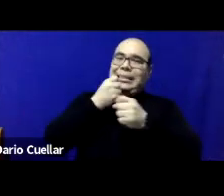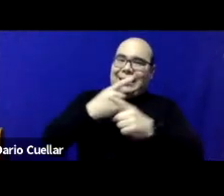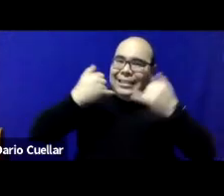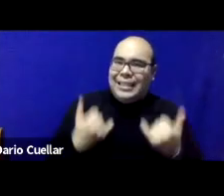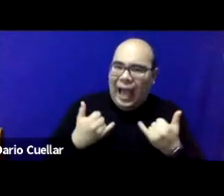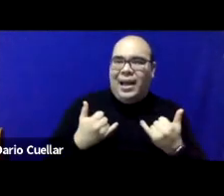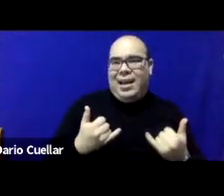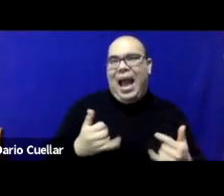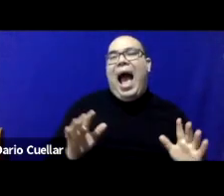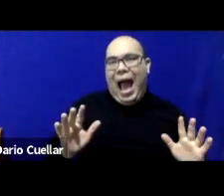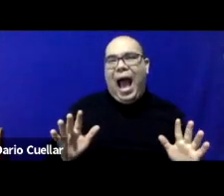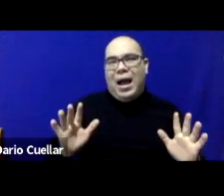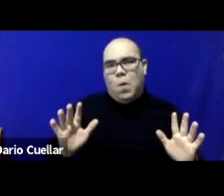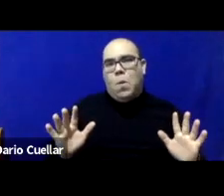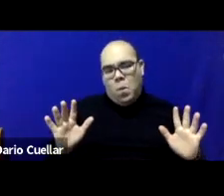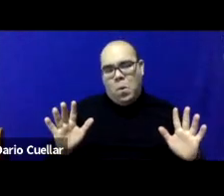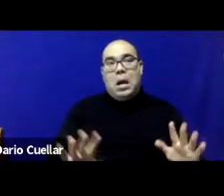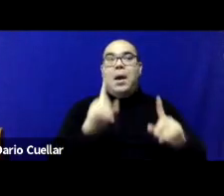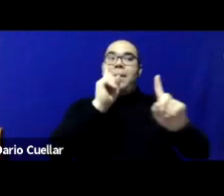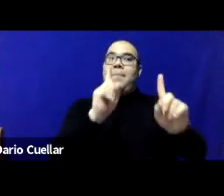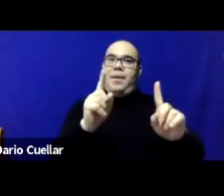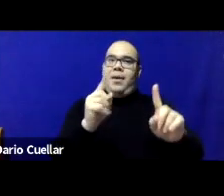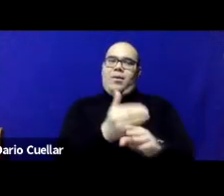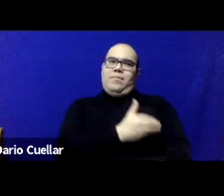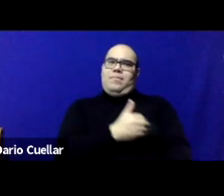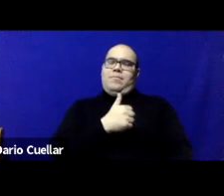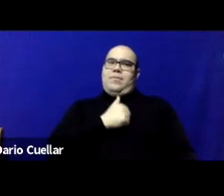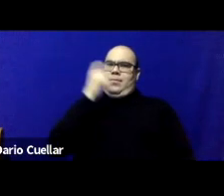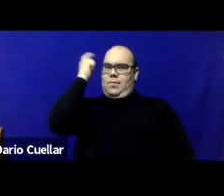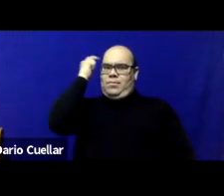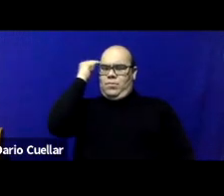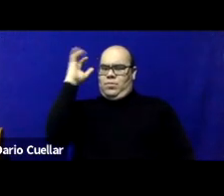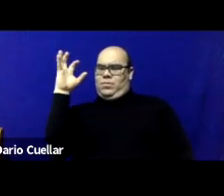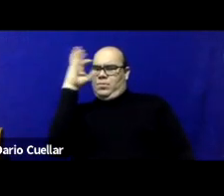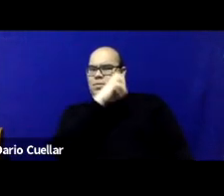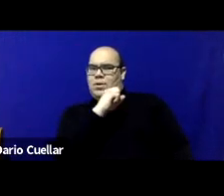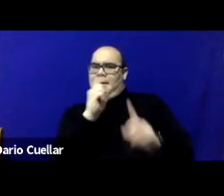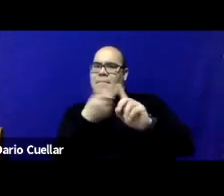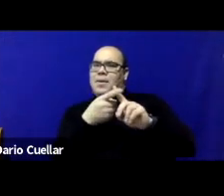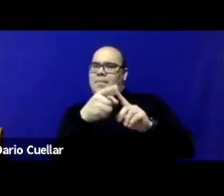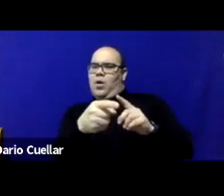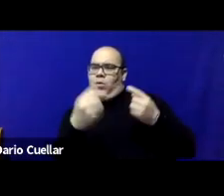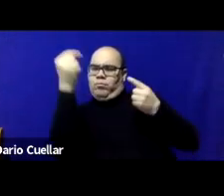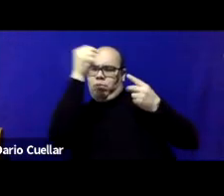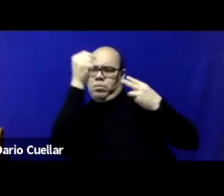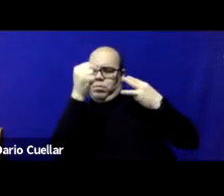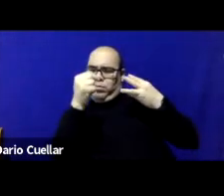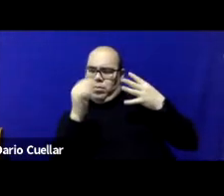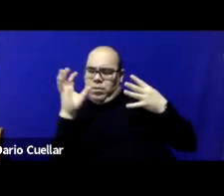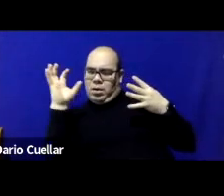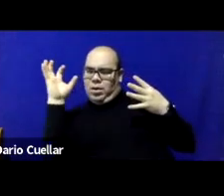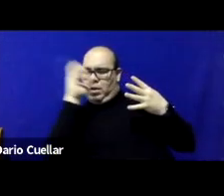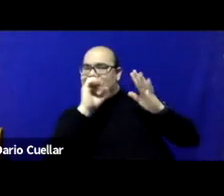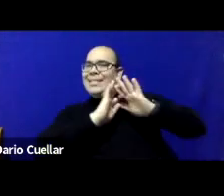ya. Tengo que ser muy cauto en términos de cuándo voy a comenzar a hacer una intervención, ¿vale? Tengo que tener